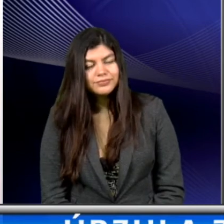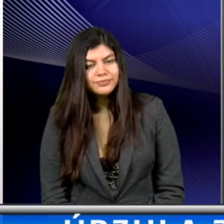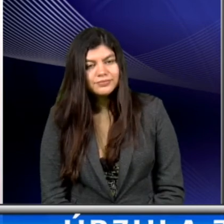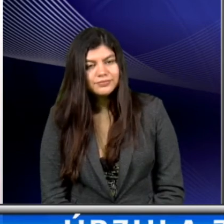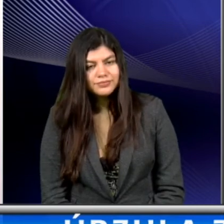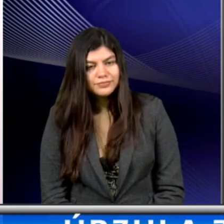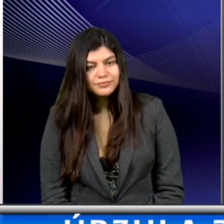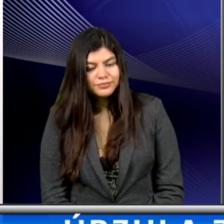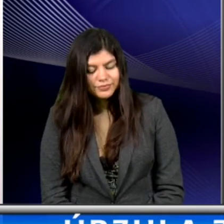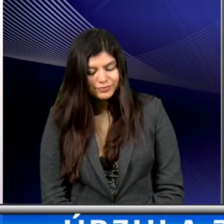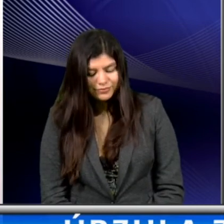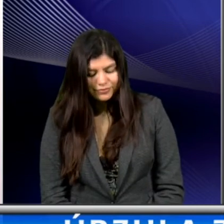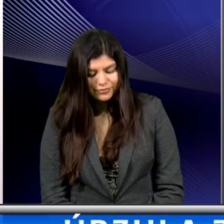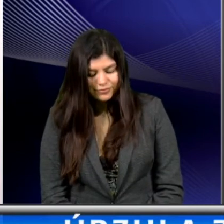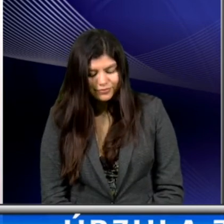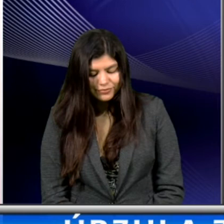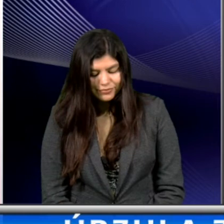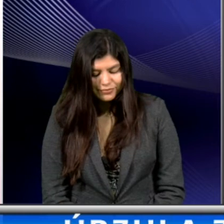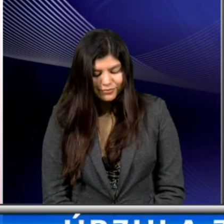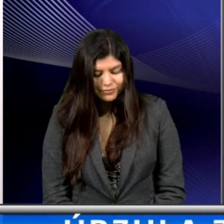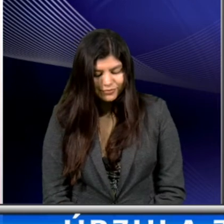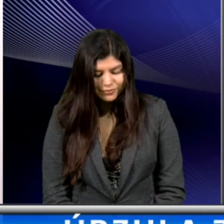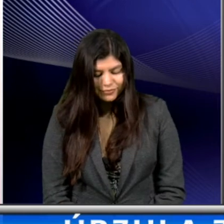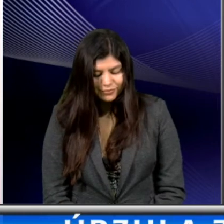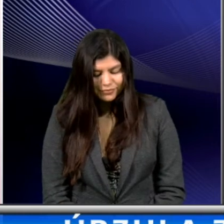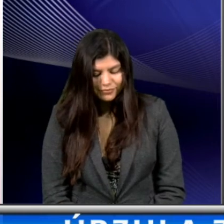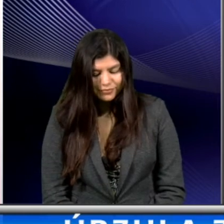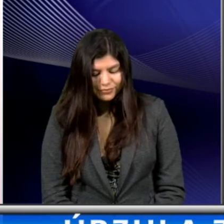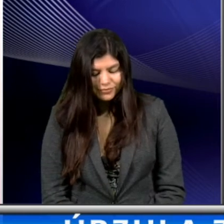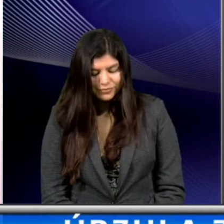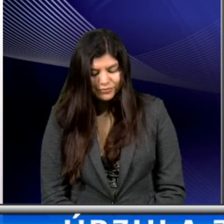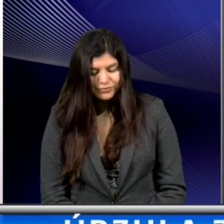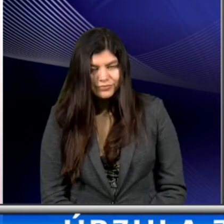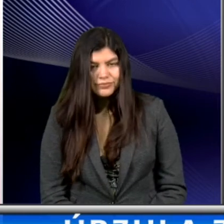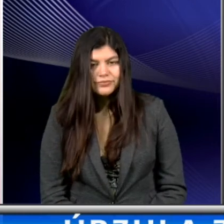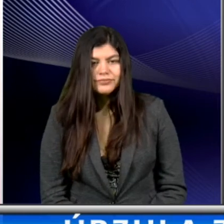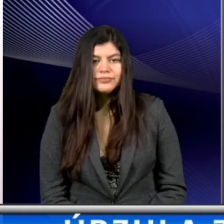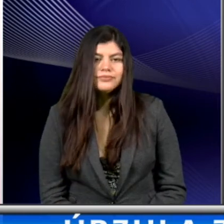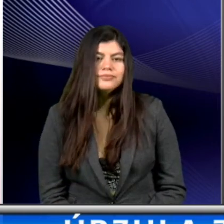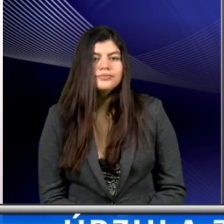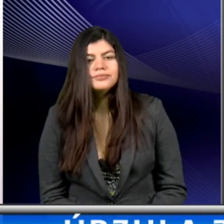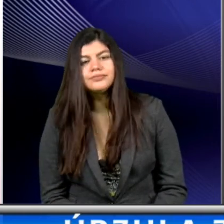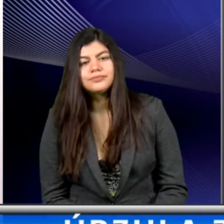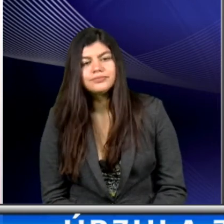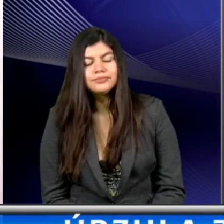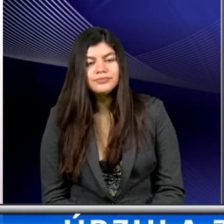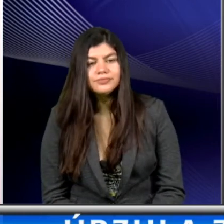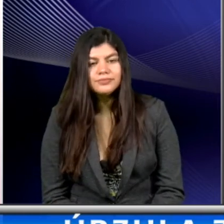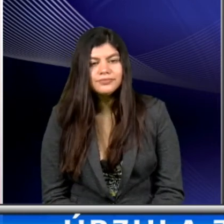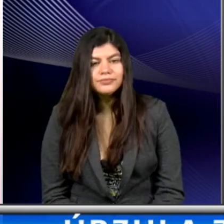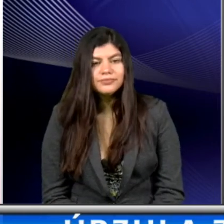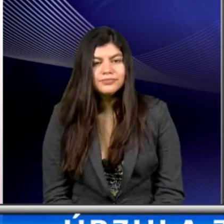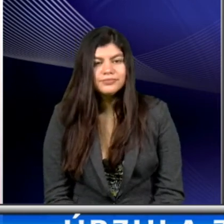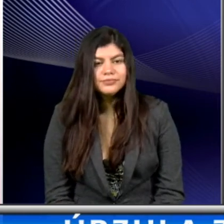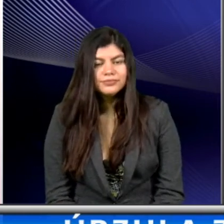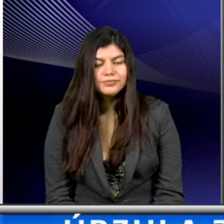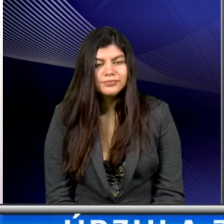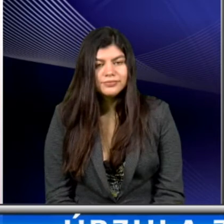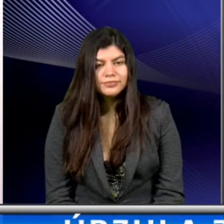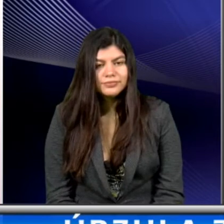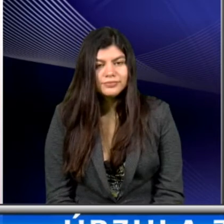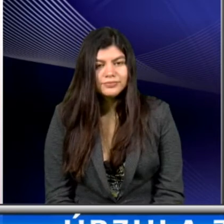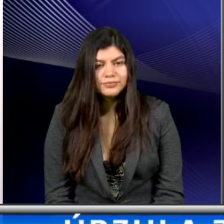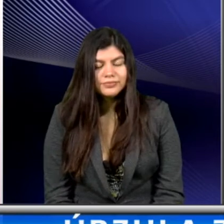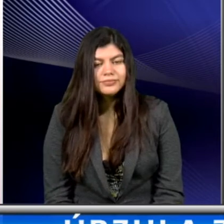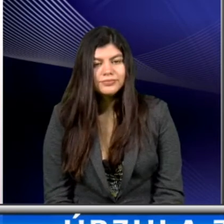prevención de conductas que son dañinas para la salud, ¿cierto? El que los padres también puedan realizar actividades con los hijos que sean de